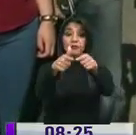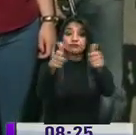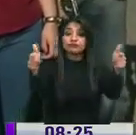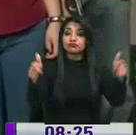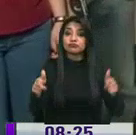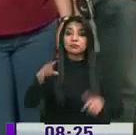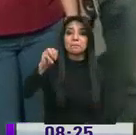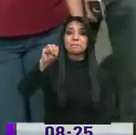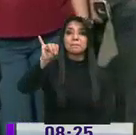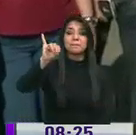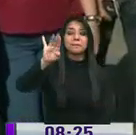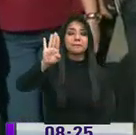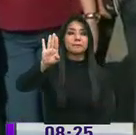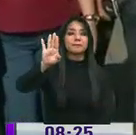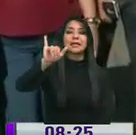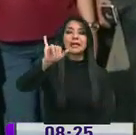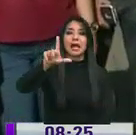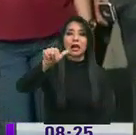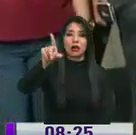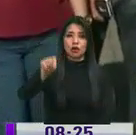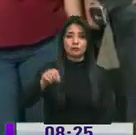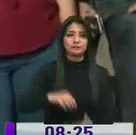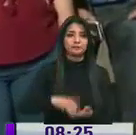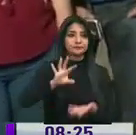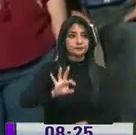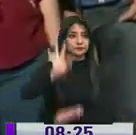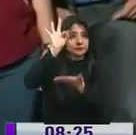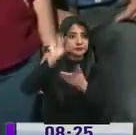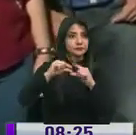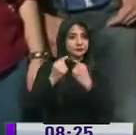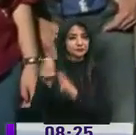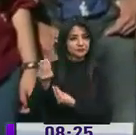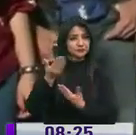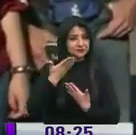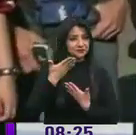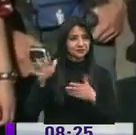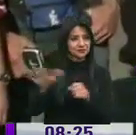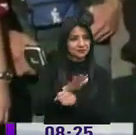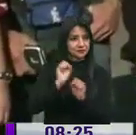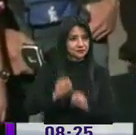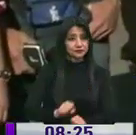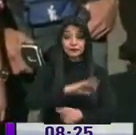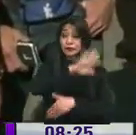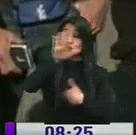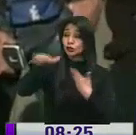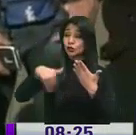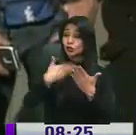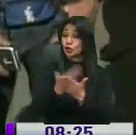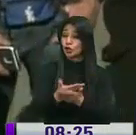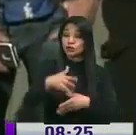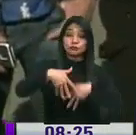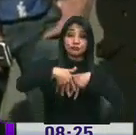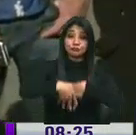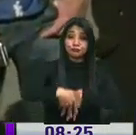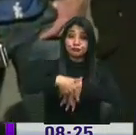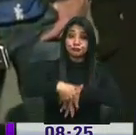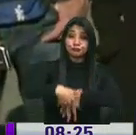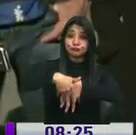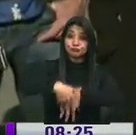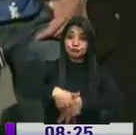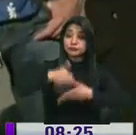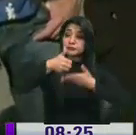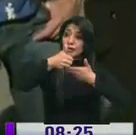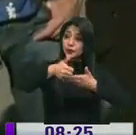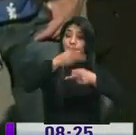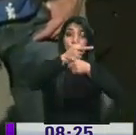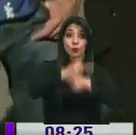Pero vamos a hablar con una de las representantes del colectivo para que nos amplíe la información. Todos van a hacer una caminata en pro de